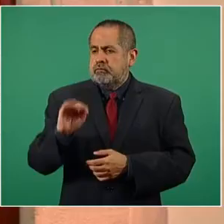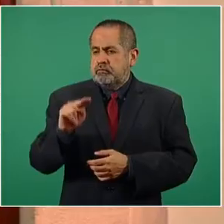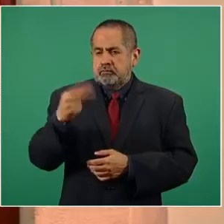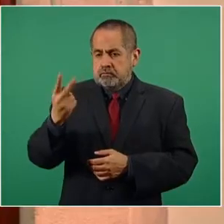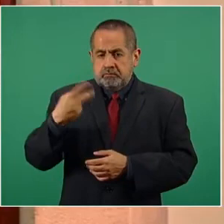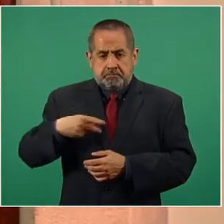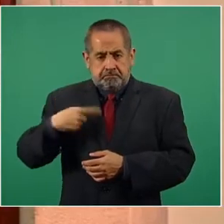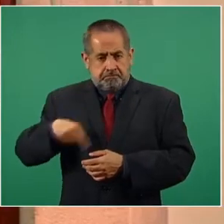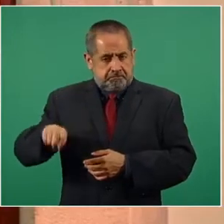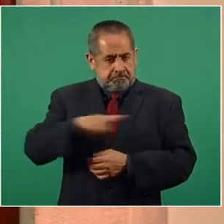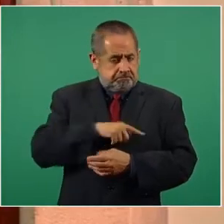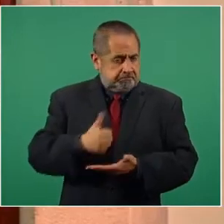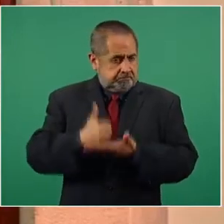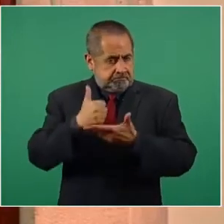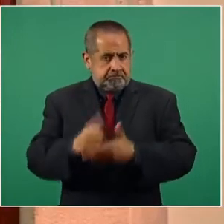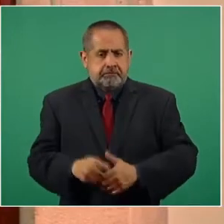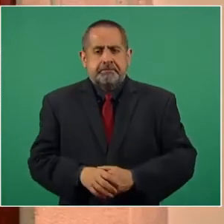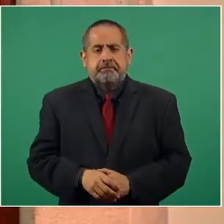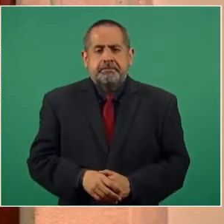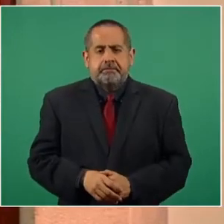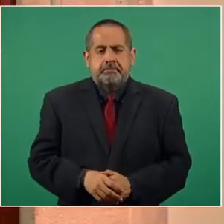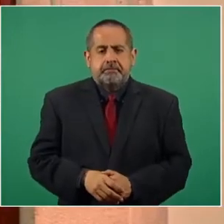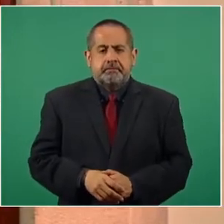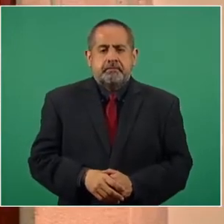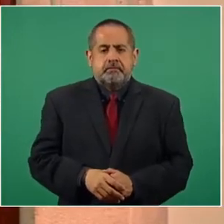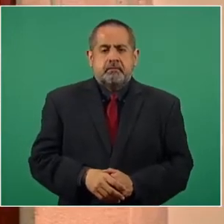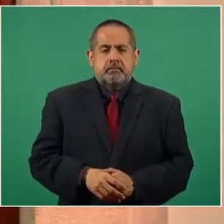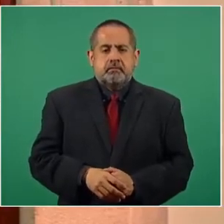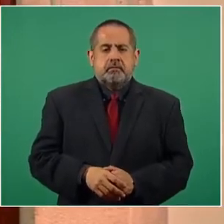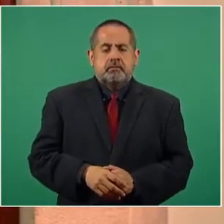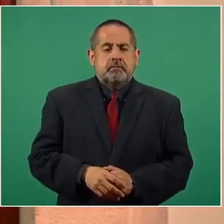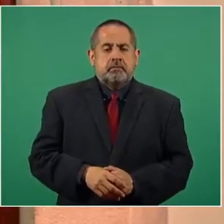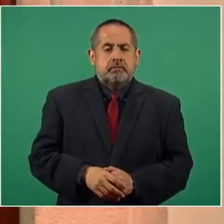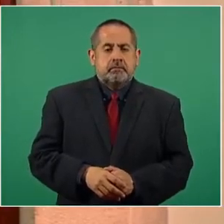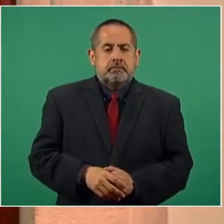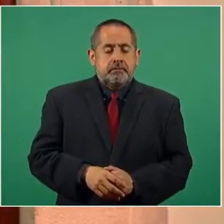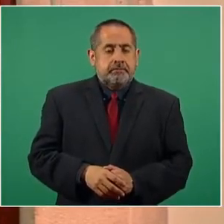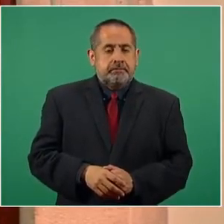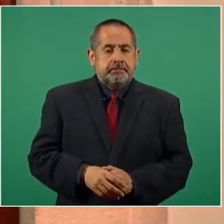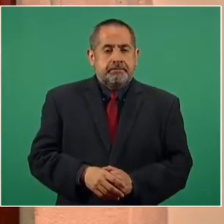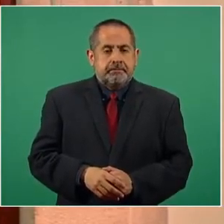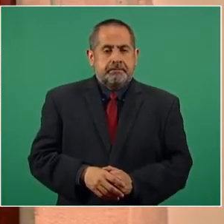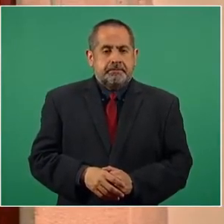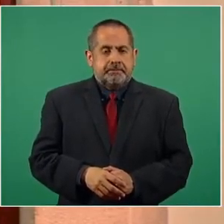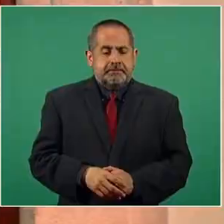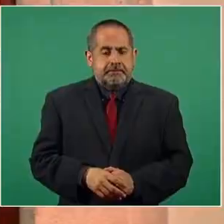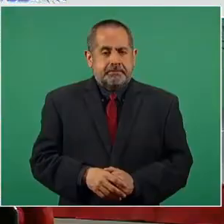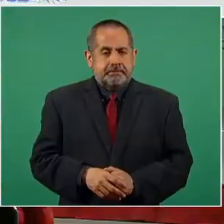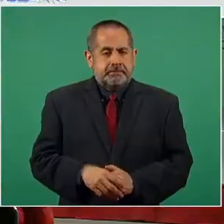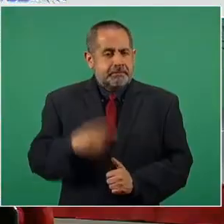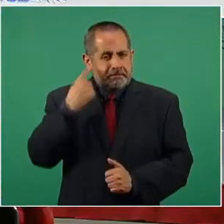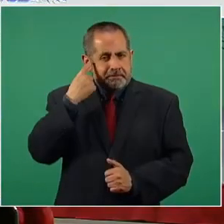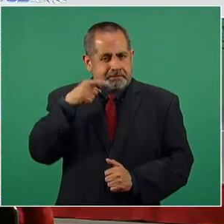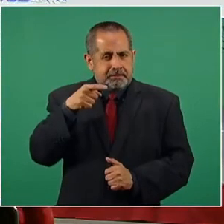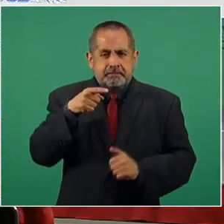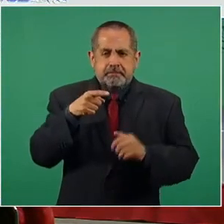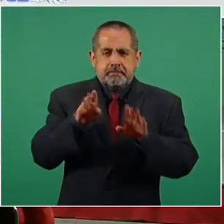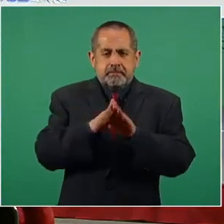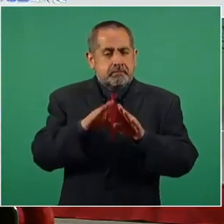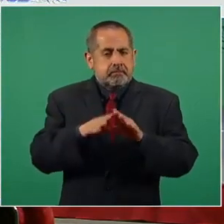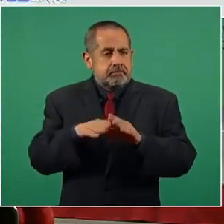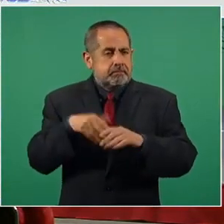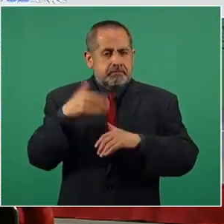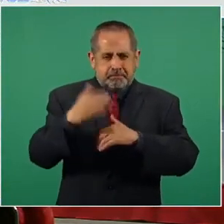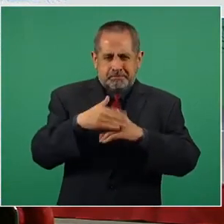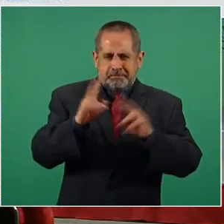55,492 elementos. La que sigue, por favor. En lo que se refiere a las operaciones para la construcción de la